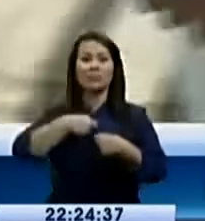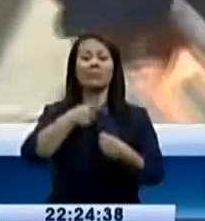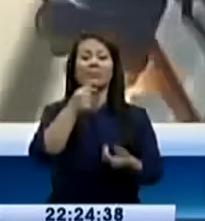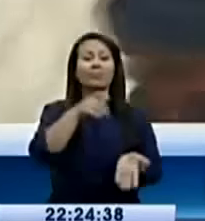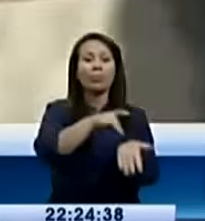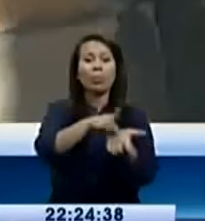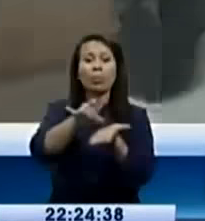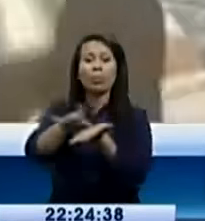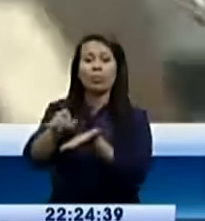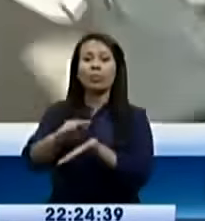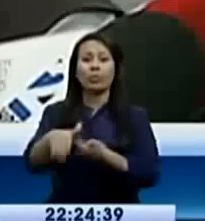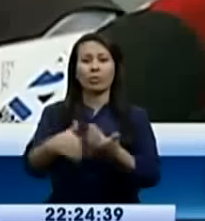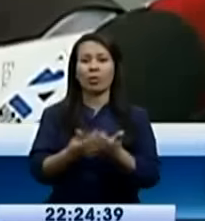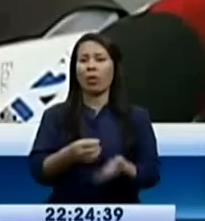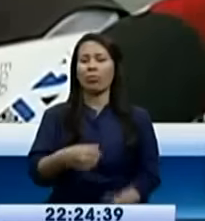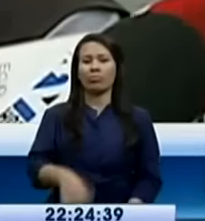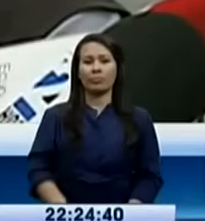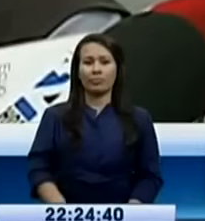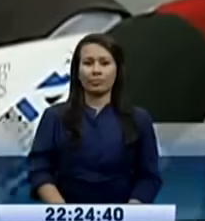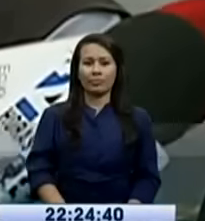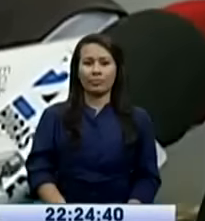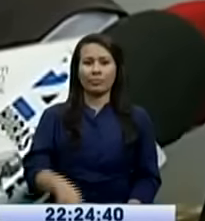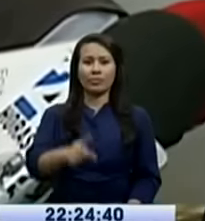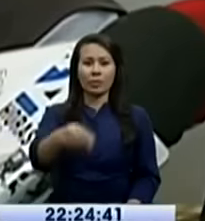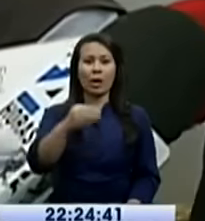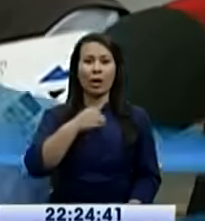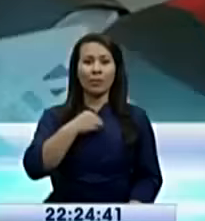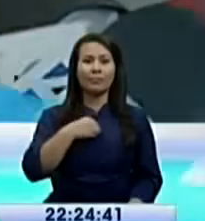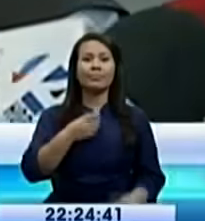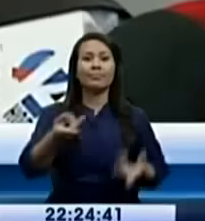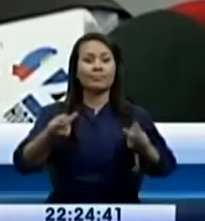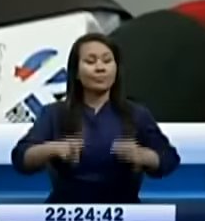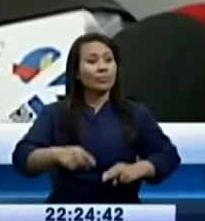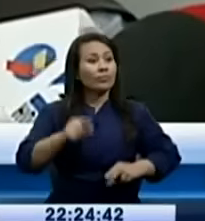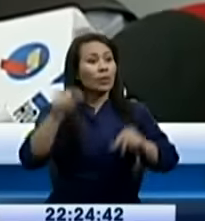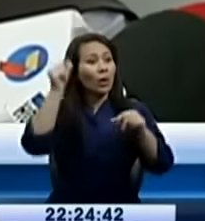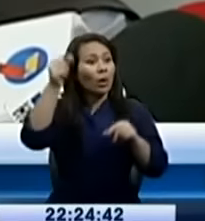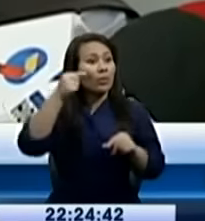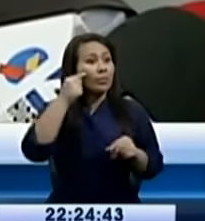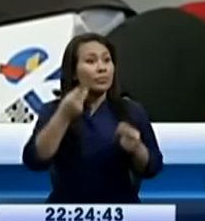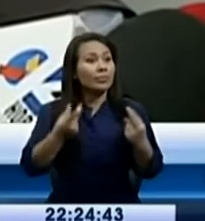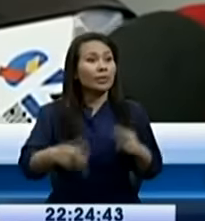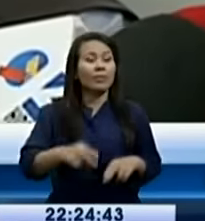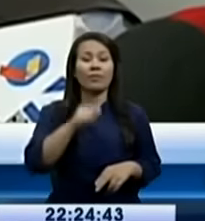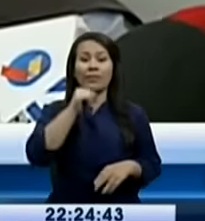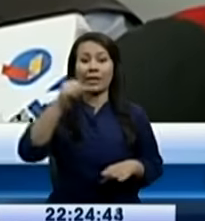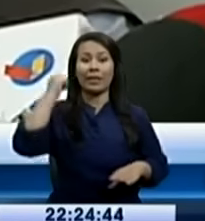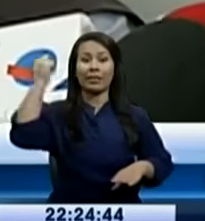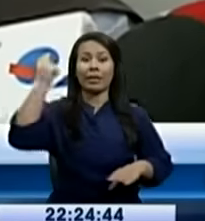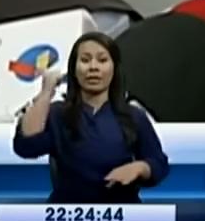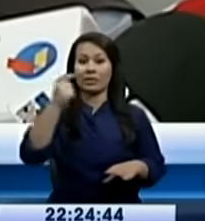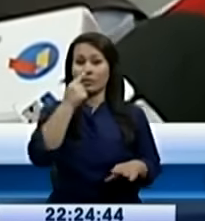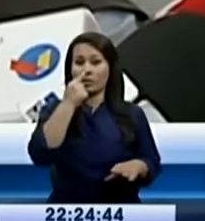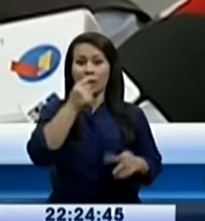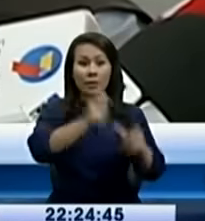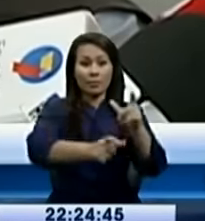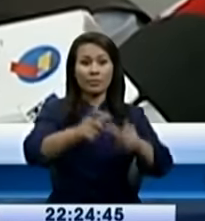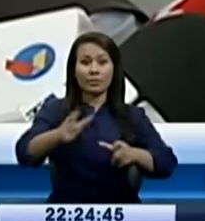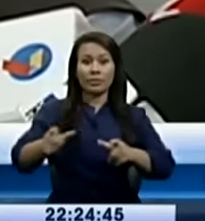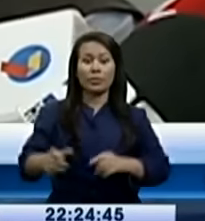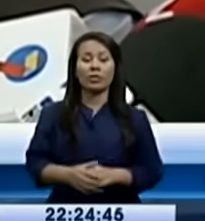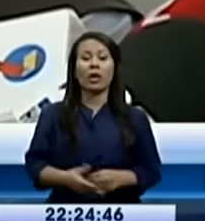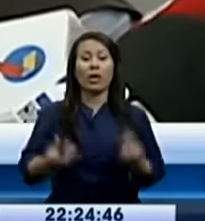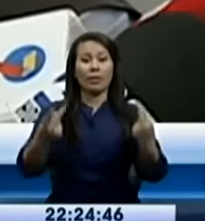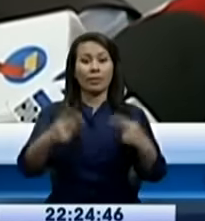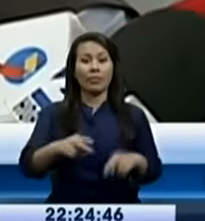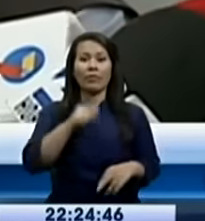despedidas intempestivamente. Implica también el aporte del Estado, no solamente afectando los derechos y los intereses de los trabajadores y